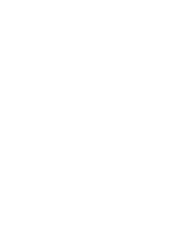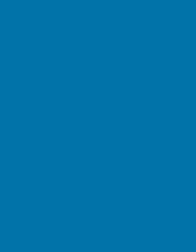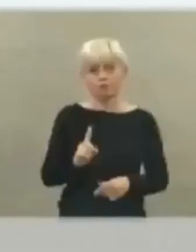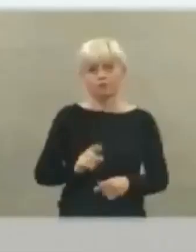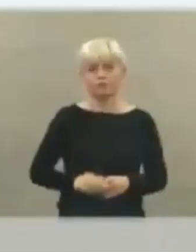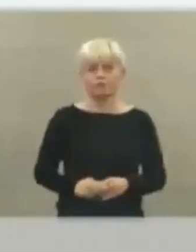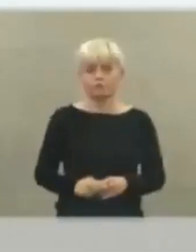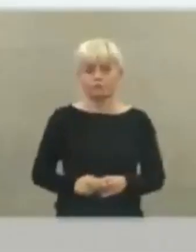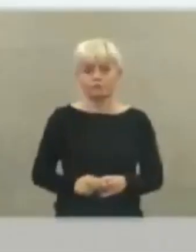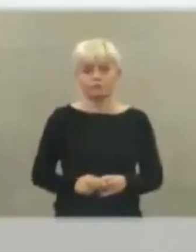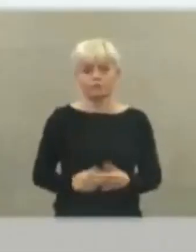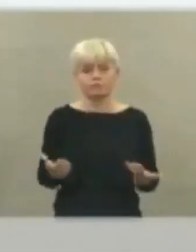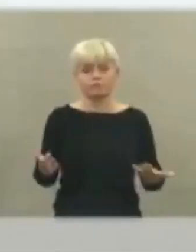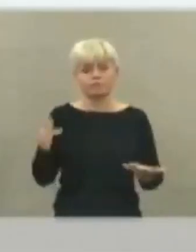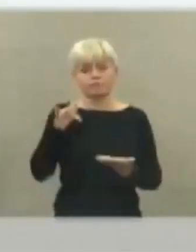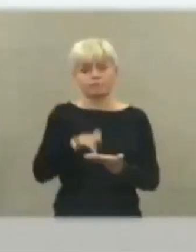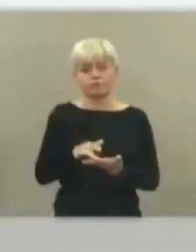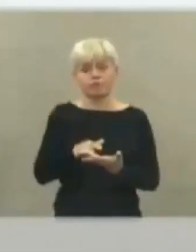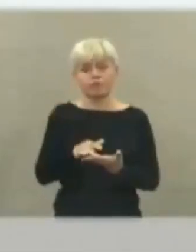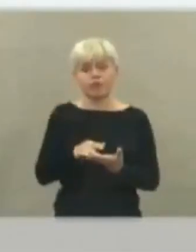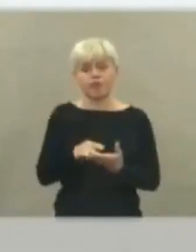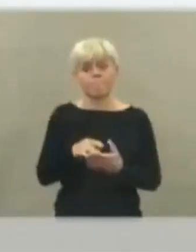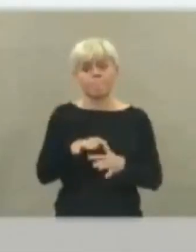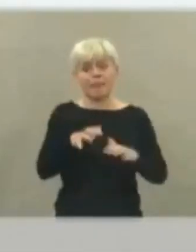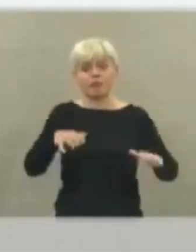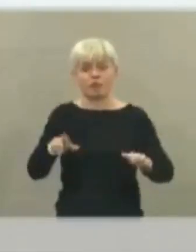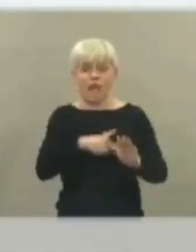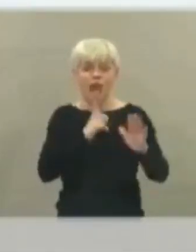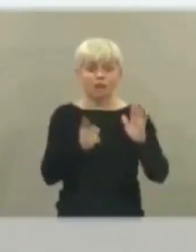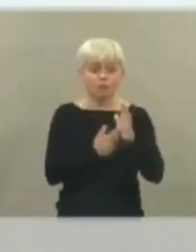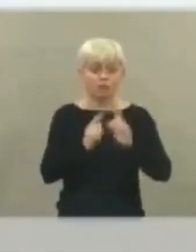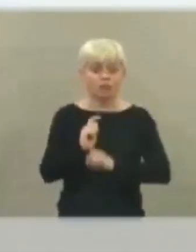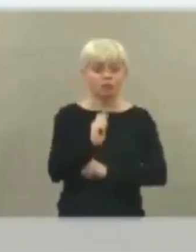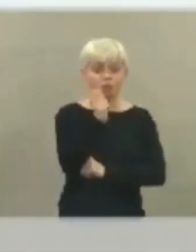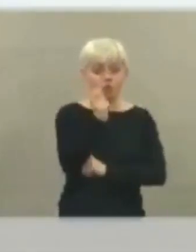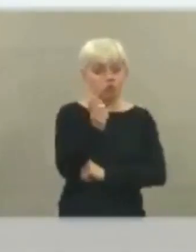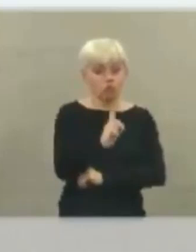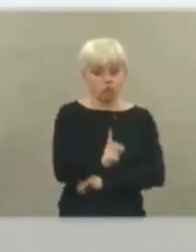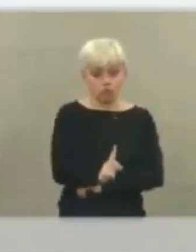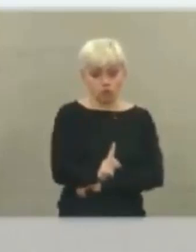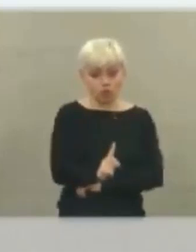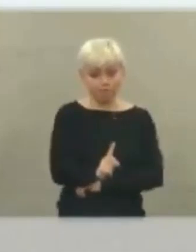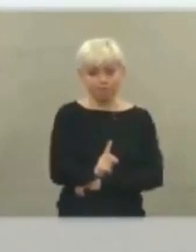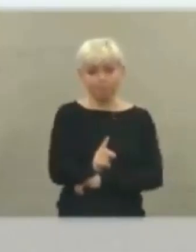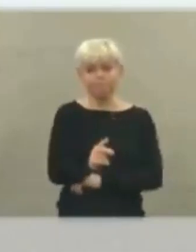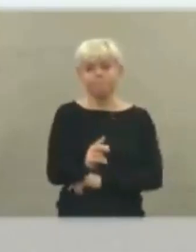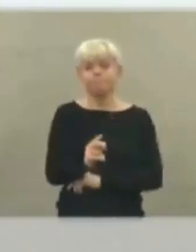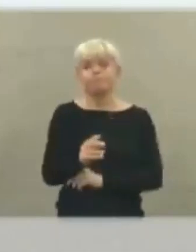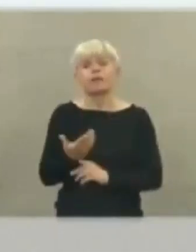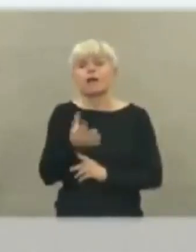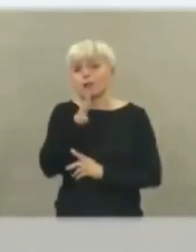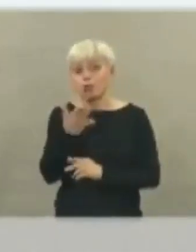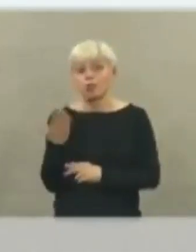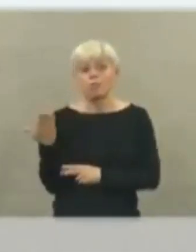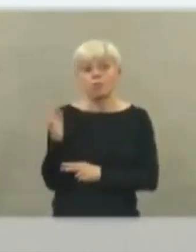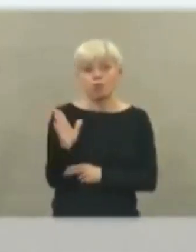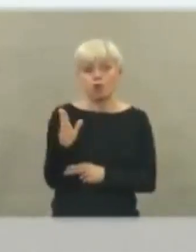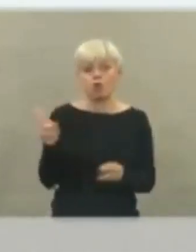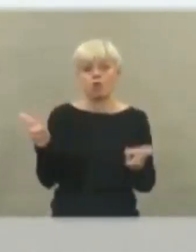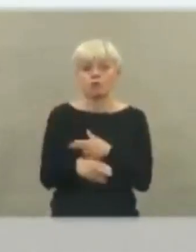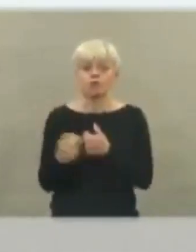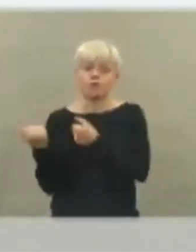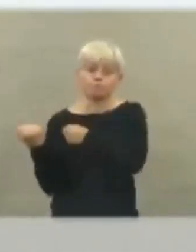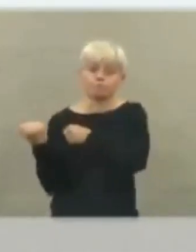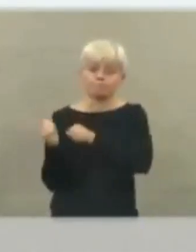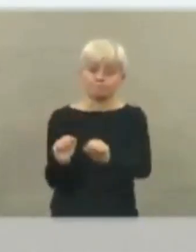No habiendo obtenido la mayoría absoluta exigida, resulta rechazada la